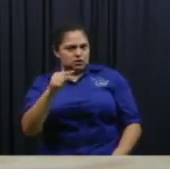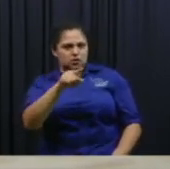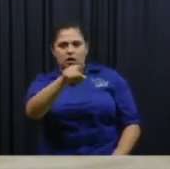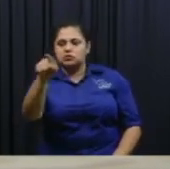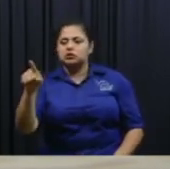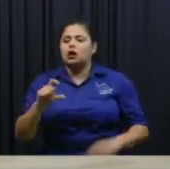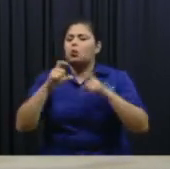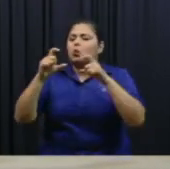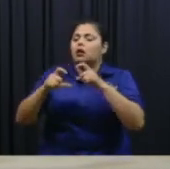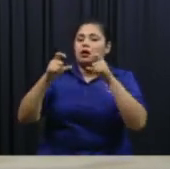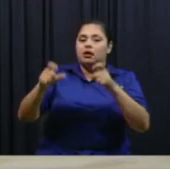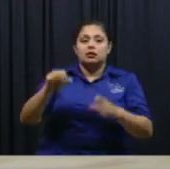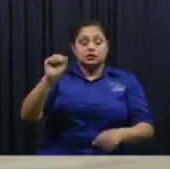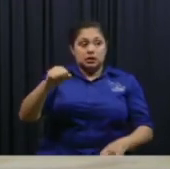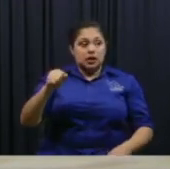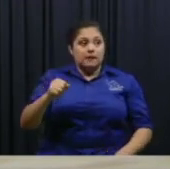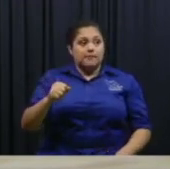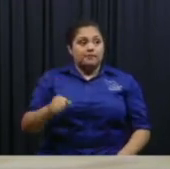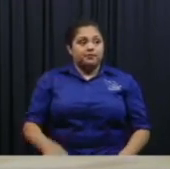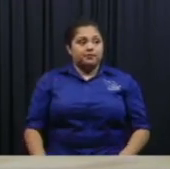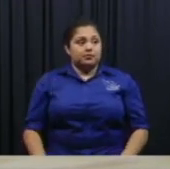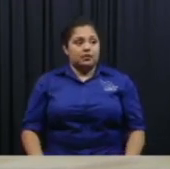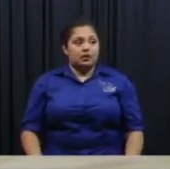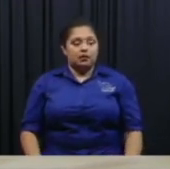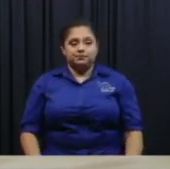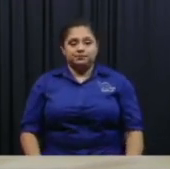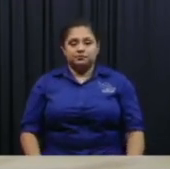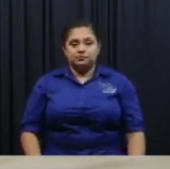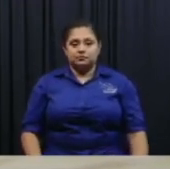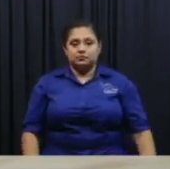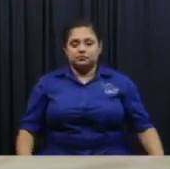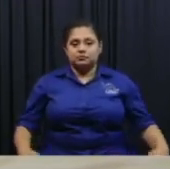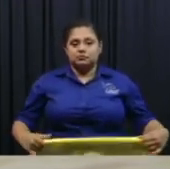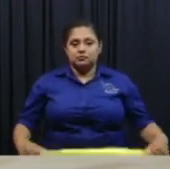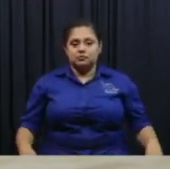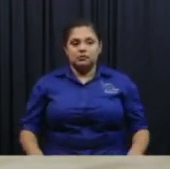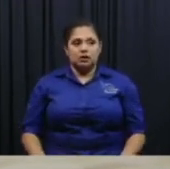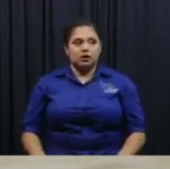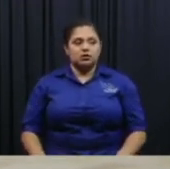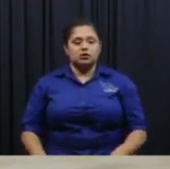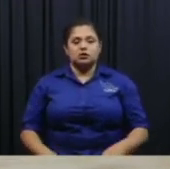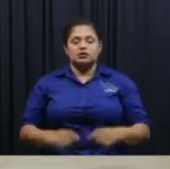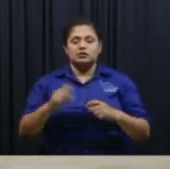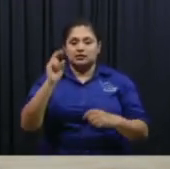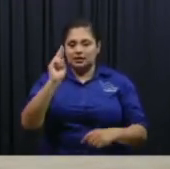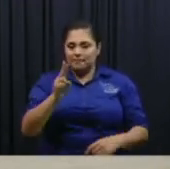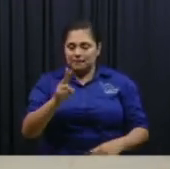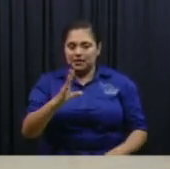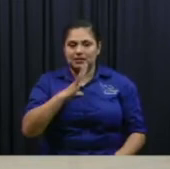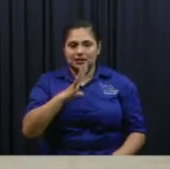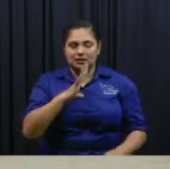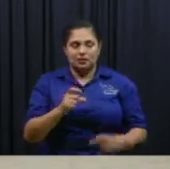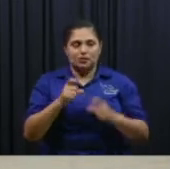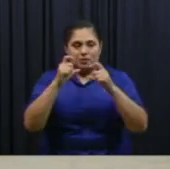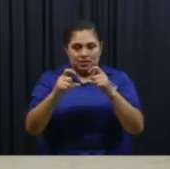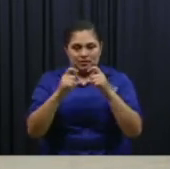Claro que sí y no dice la Biblia que en vano vela la guarda Si Jehová no cuida la casa pues entonces hay guardia de todos modos